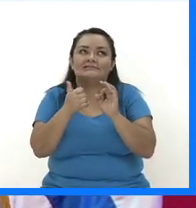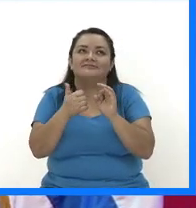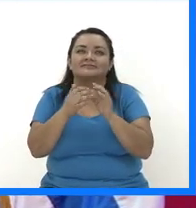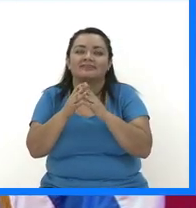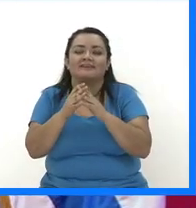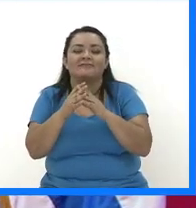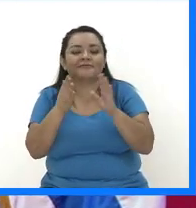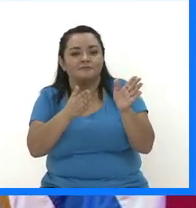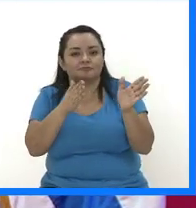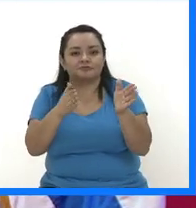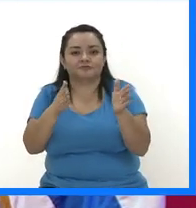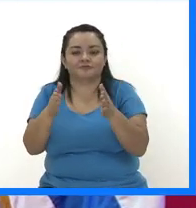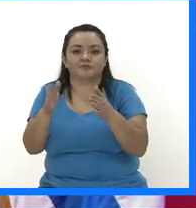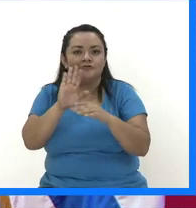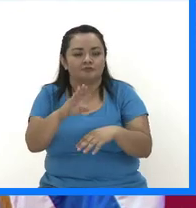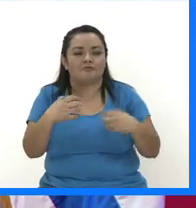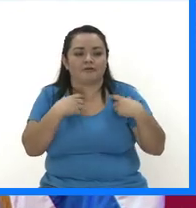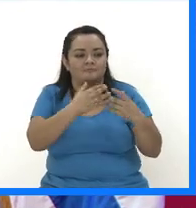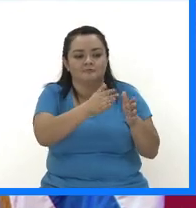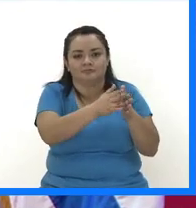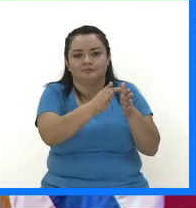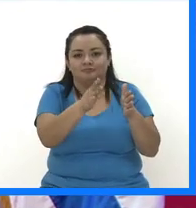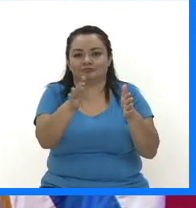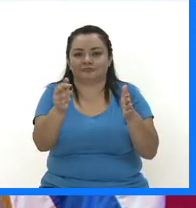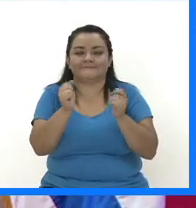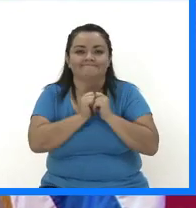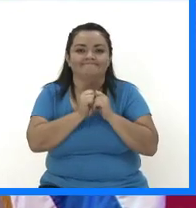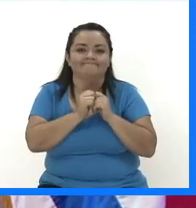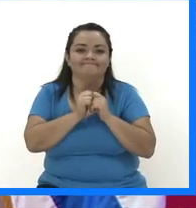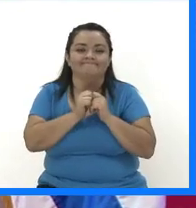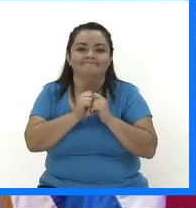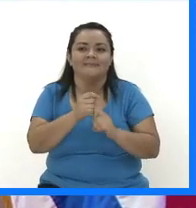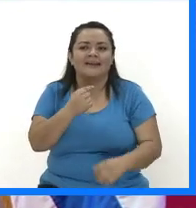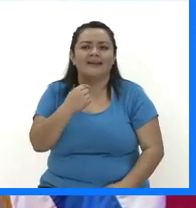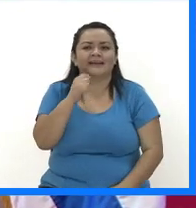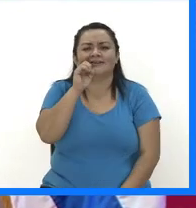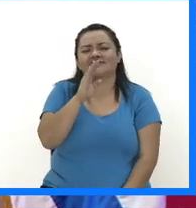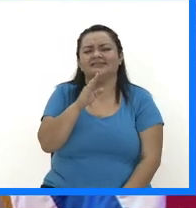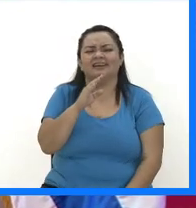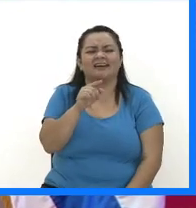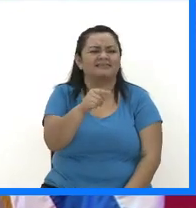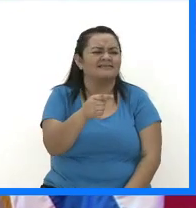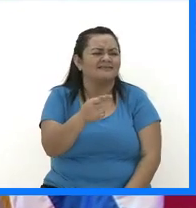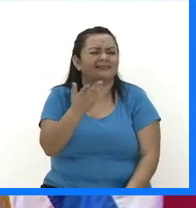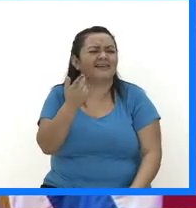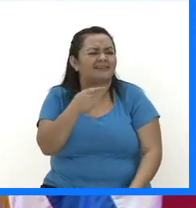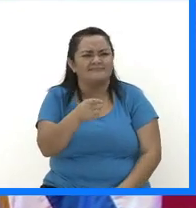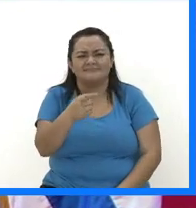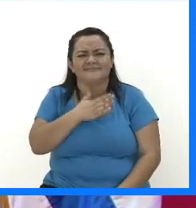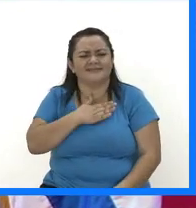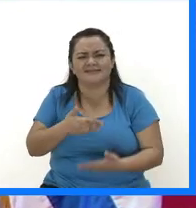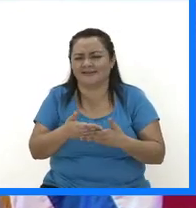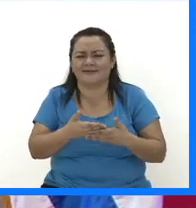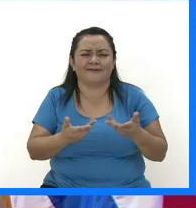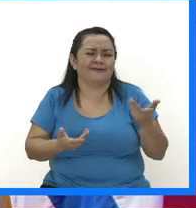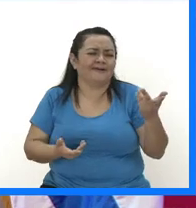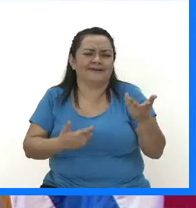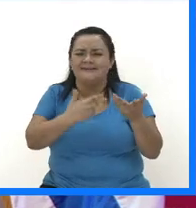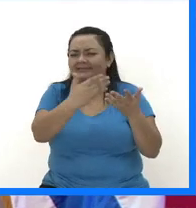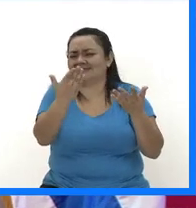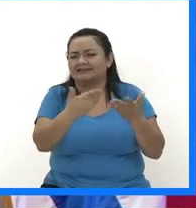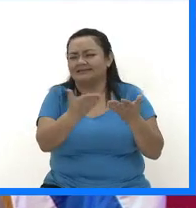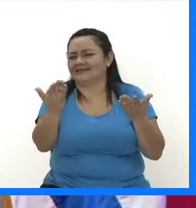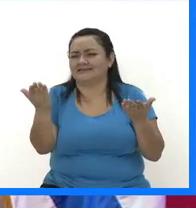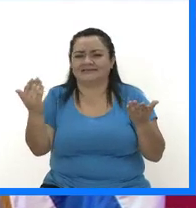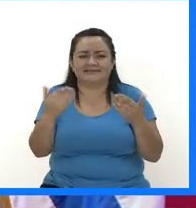pero en todas las etapas han andado son tres varones y así este no va aquí este no vaya a y este no despierta y éste lo pone y